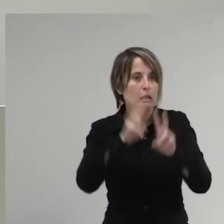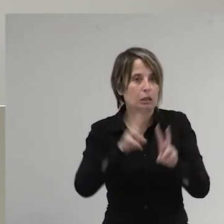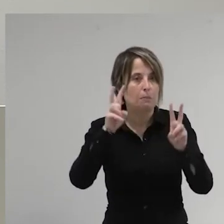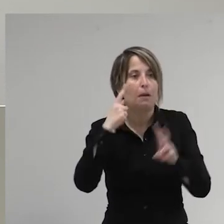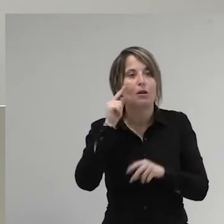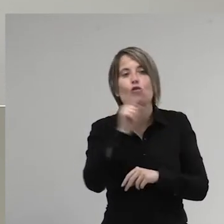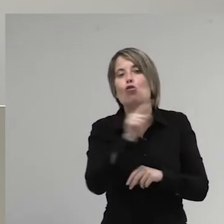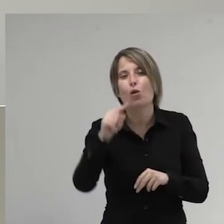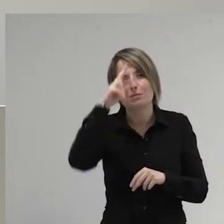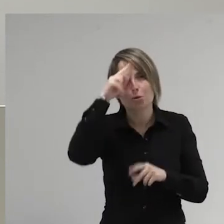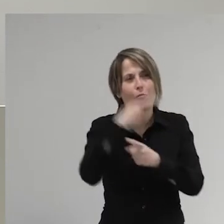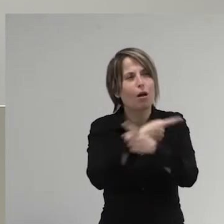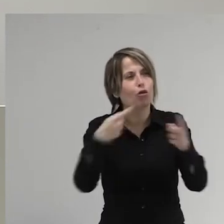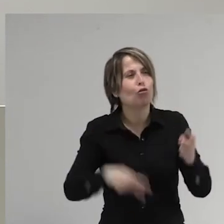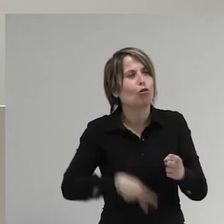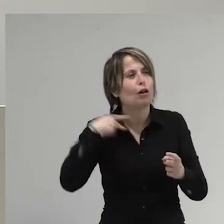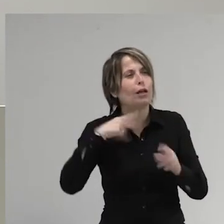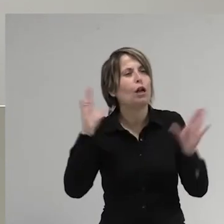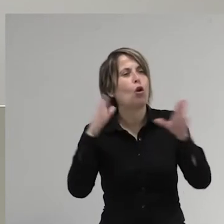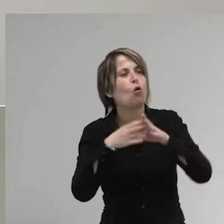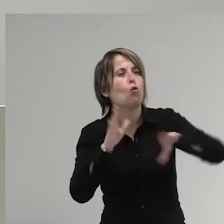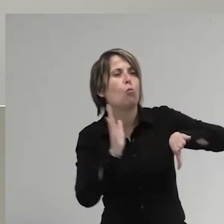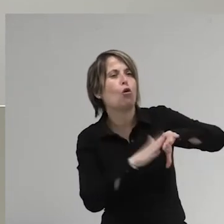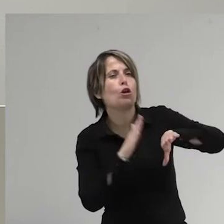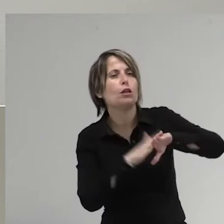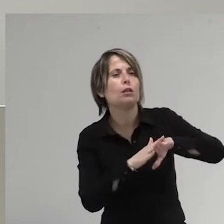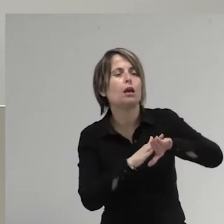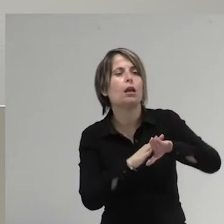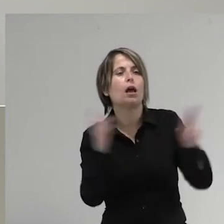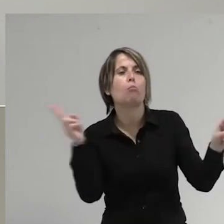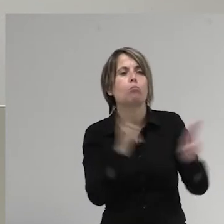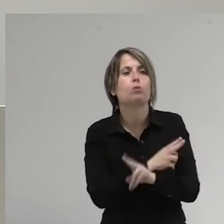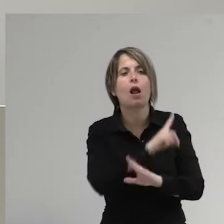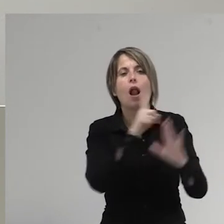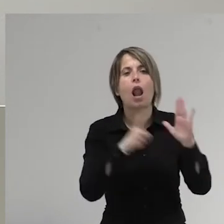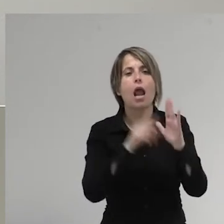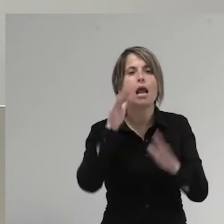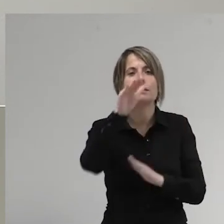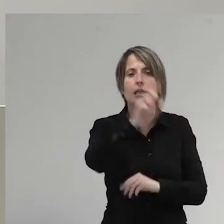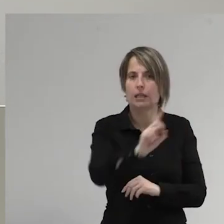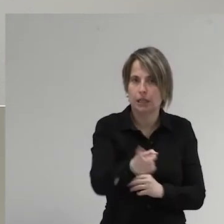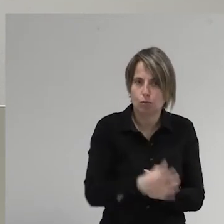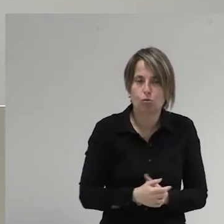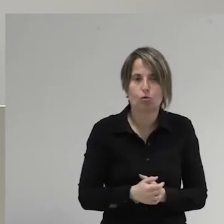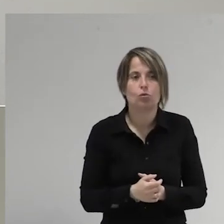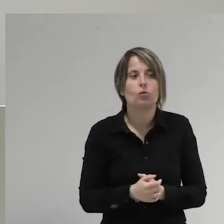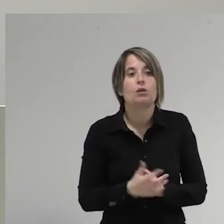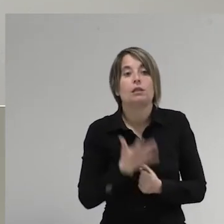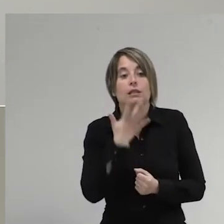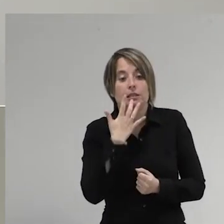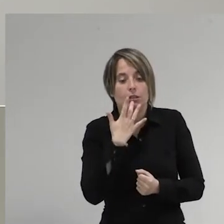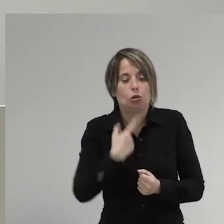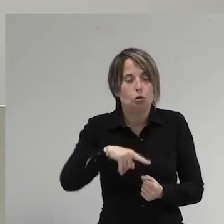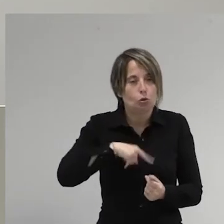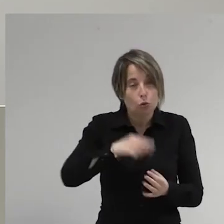no es una preocupación de la izquierda abolir la ley de extranjería. Y sin embargo, si nos ponemos